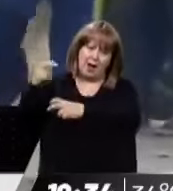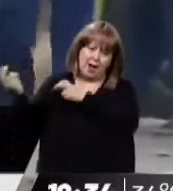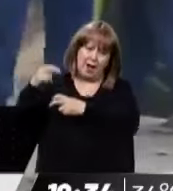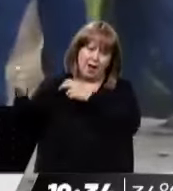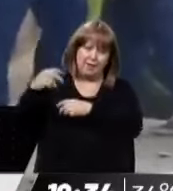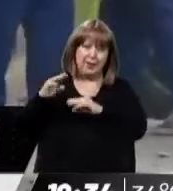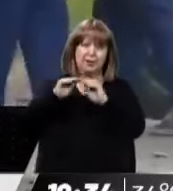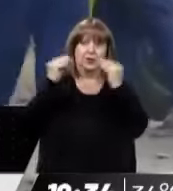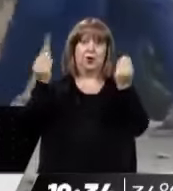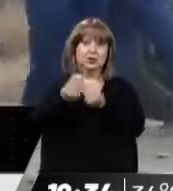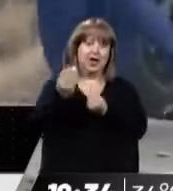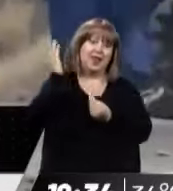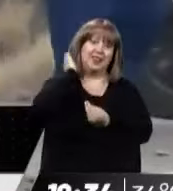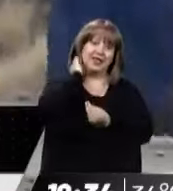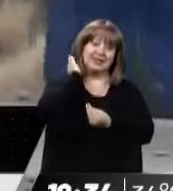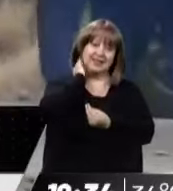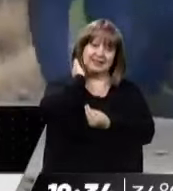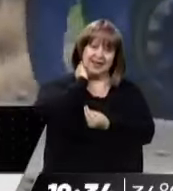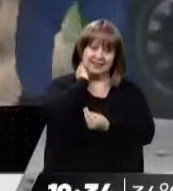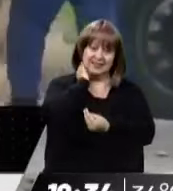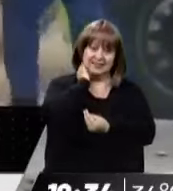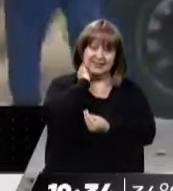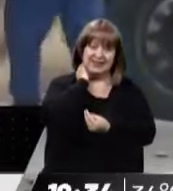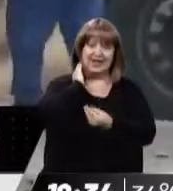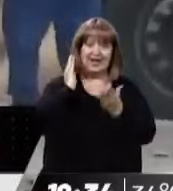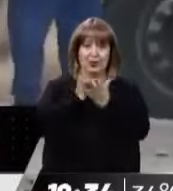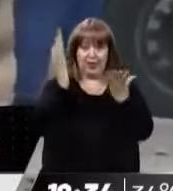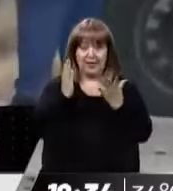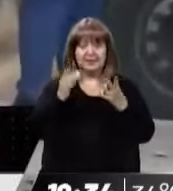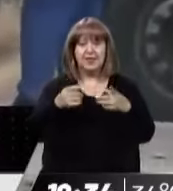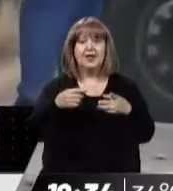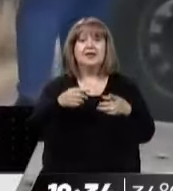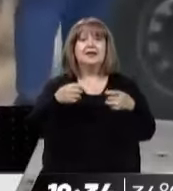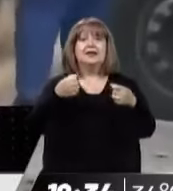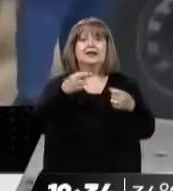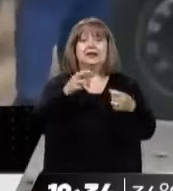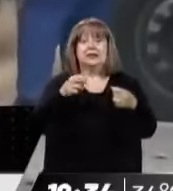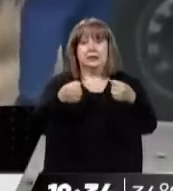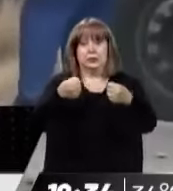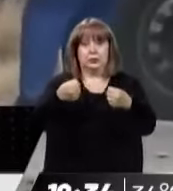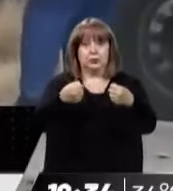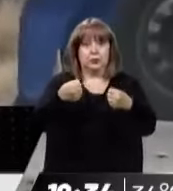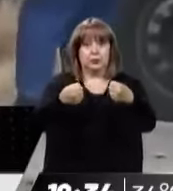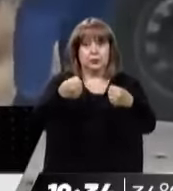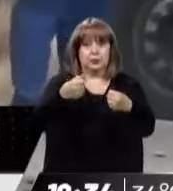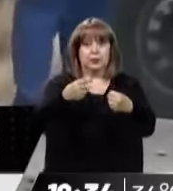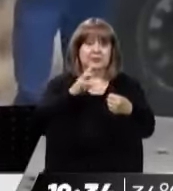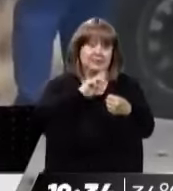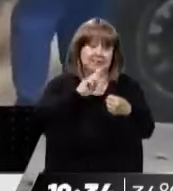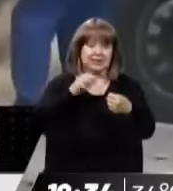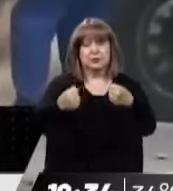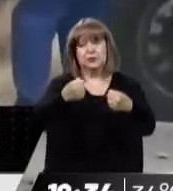subieron en el interior de esta caja como bien decías dice en donde cuatro personas resultaron gravemente